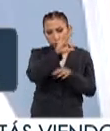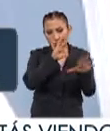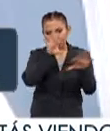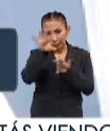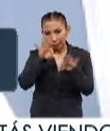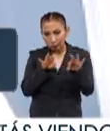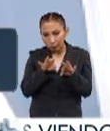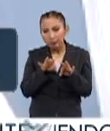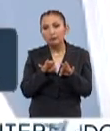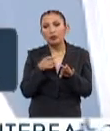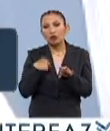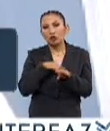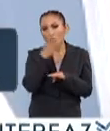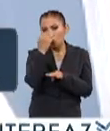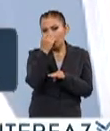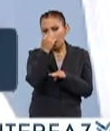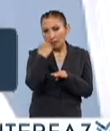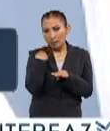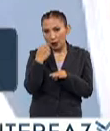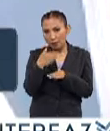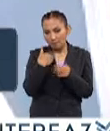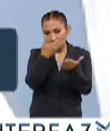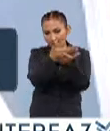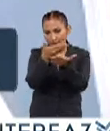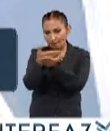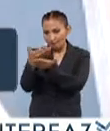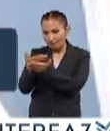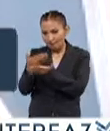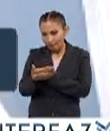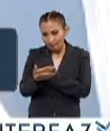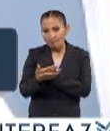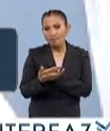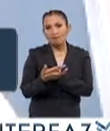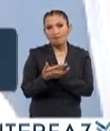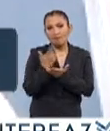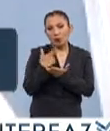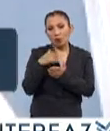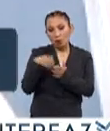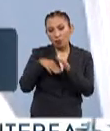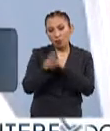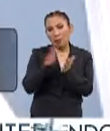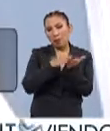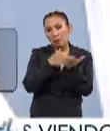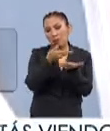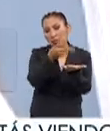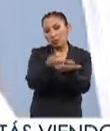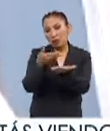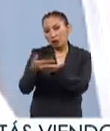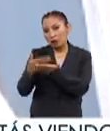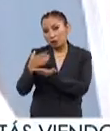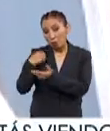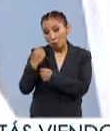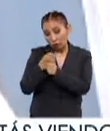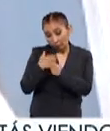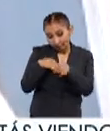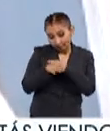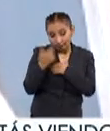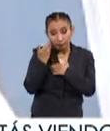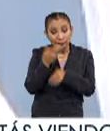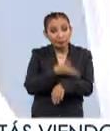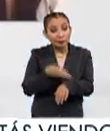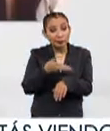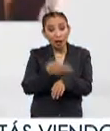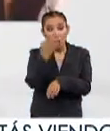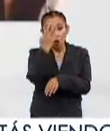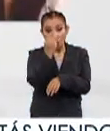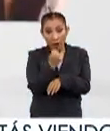selección. Fuimos 9 los que presentamos ahora sí que metimos papeles y presentamos esta oportunidad, y de